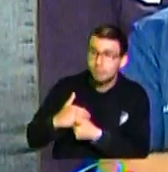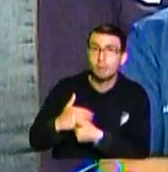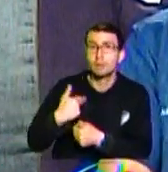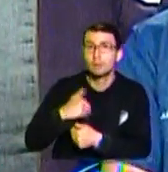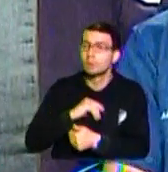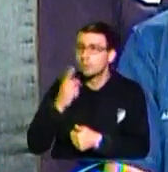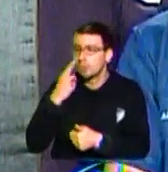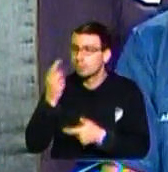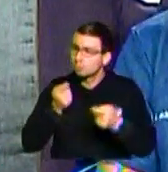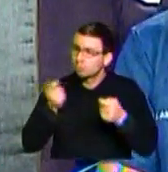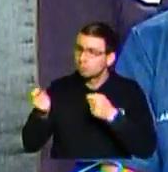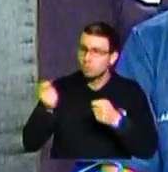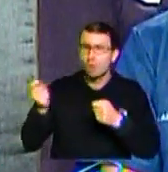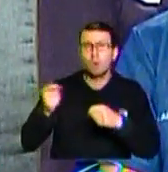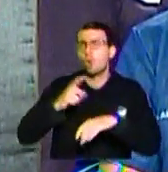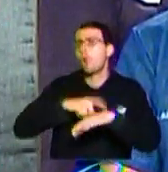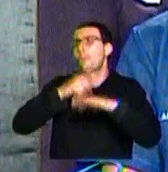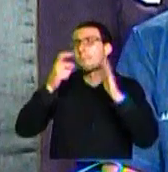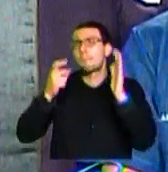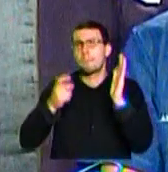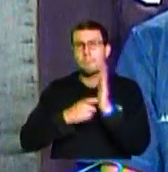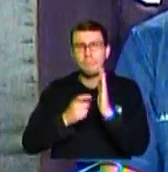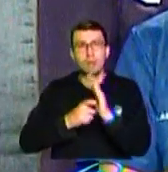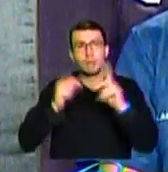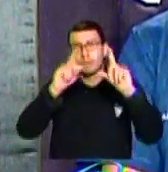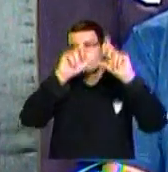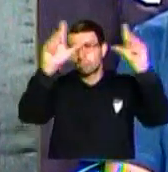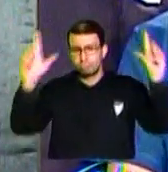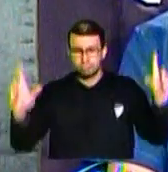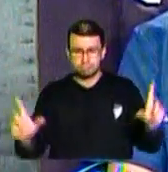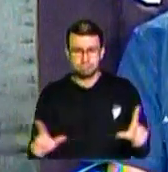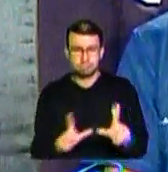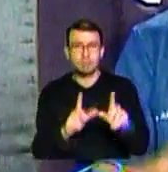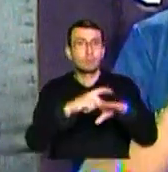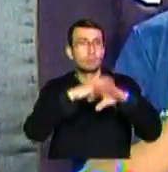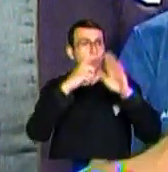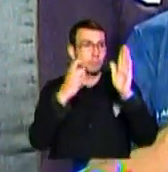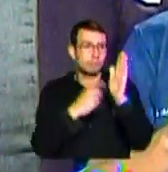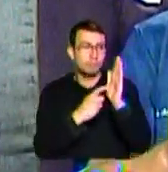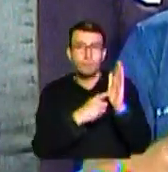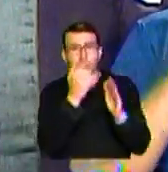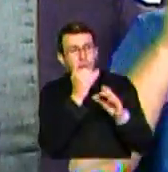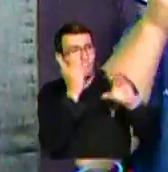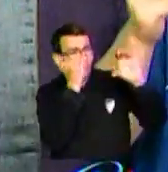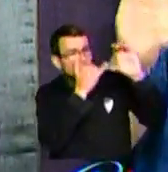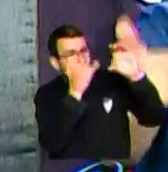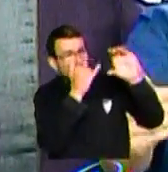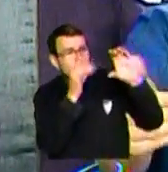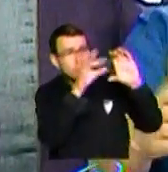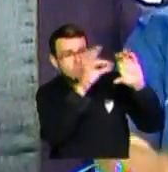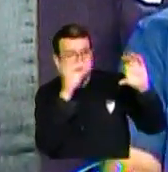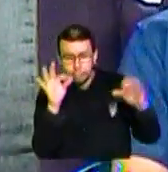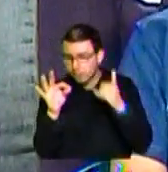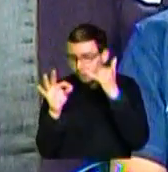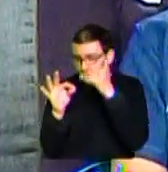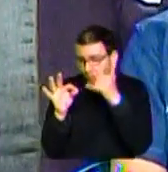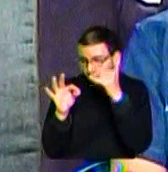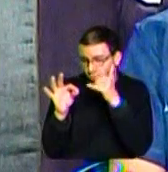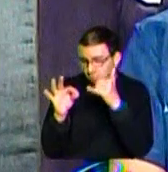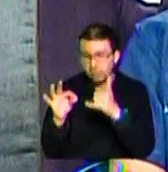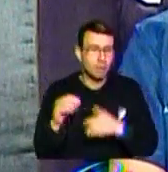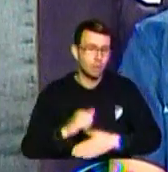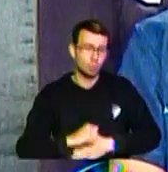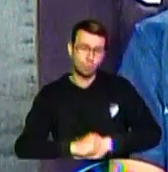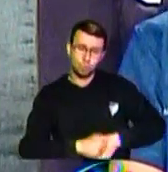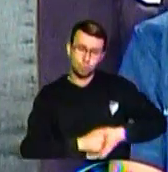de paquete ginecológico, una citología, una videocolposcopia, una ecografía transvaginal, y ese sería el punto de arranque, ¿cierto?